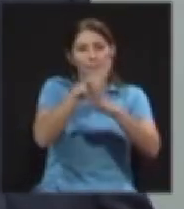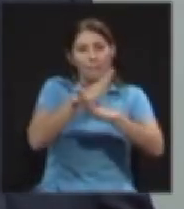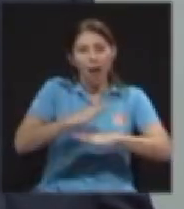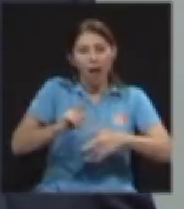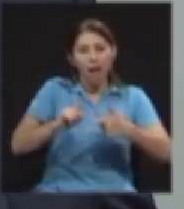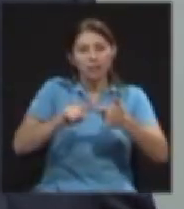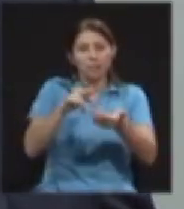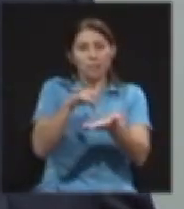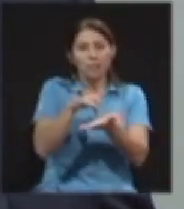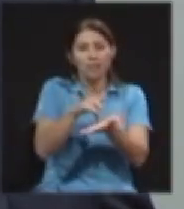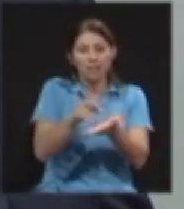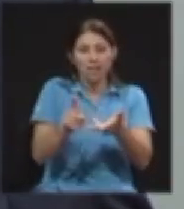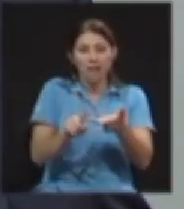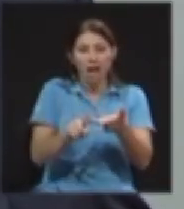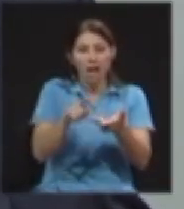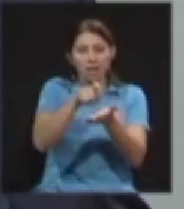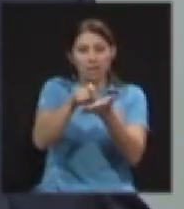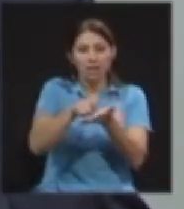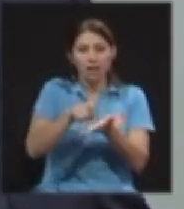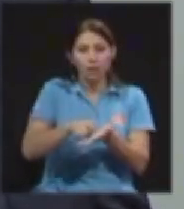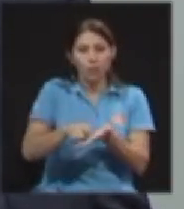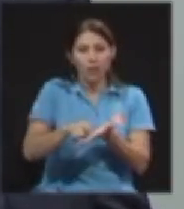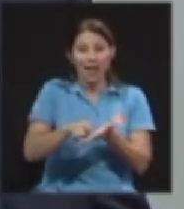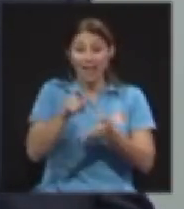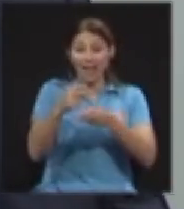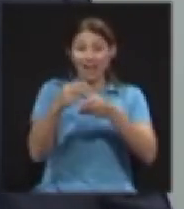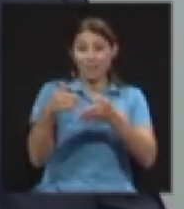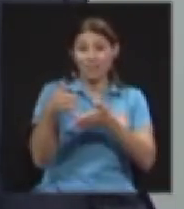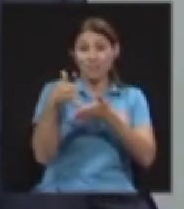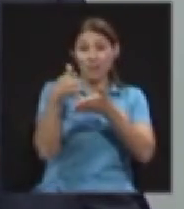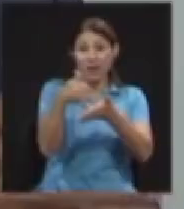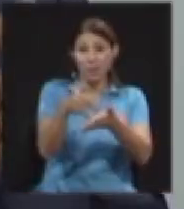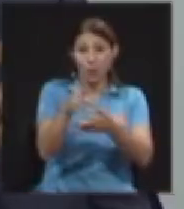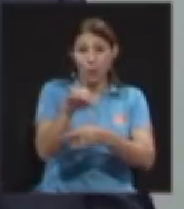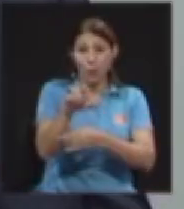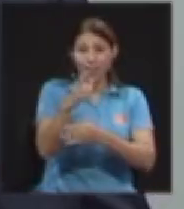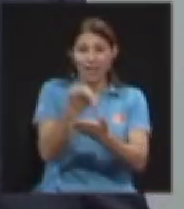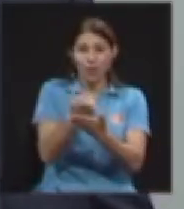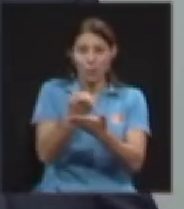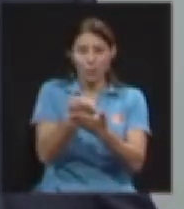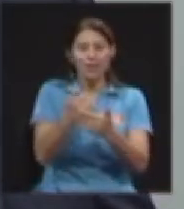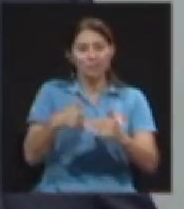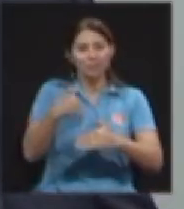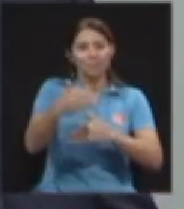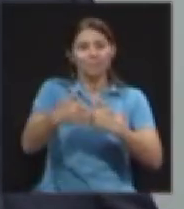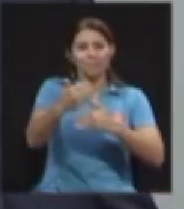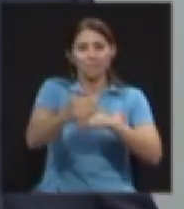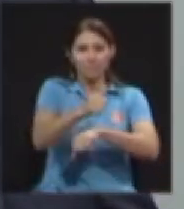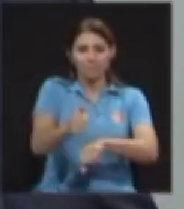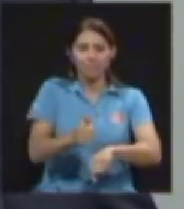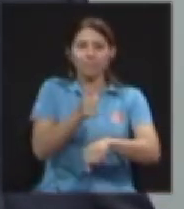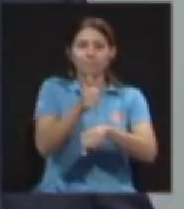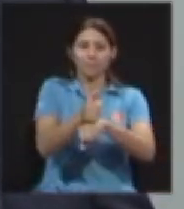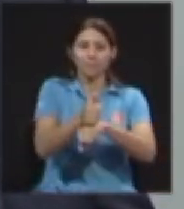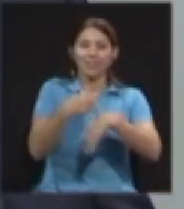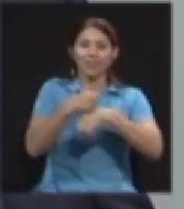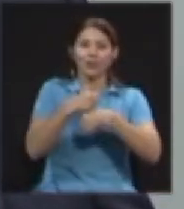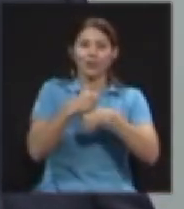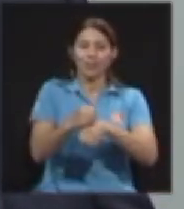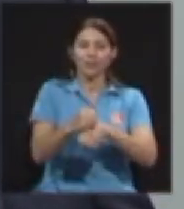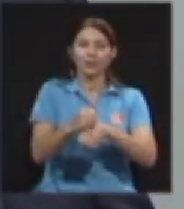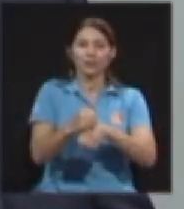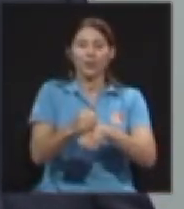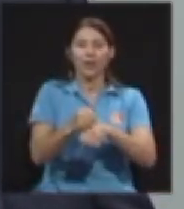etcétera, el de economía se crea posteriormente y se otorga conjuntamente por el comité sueco